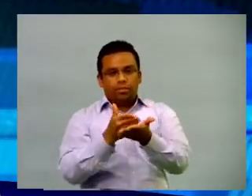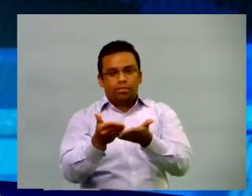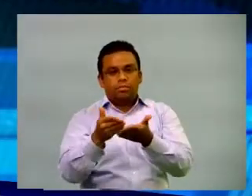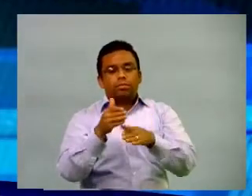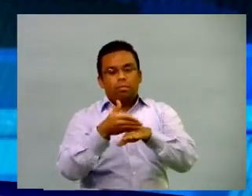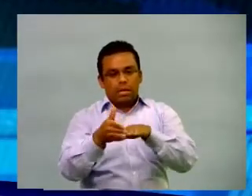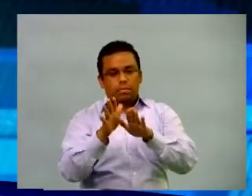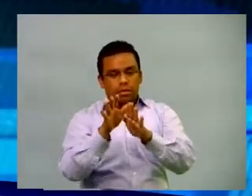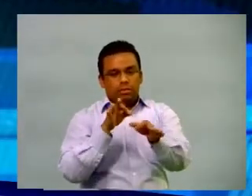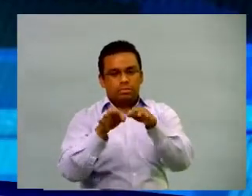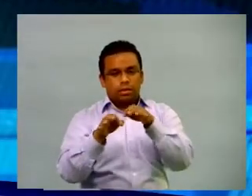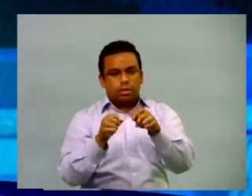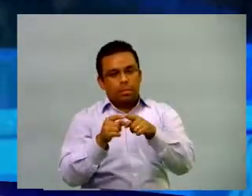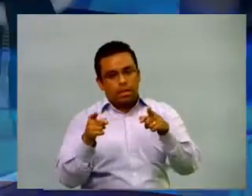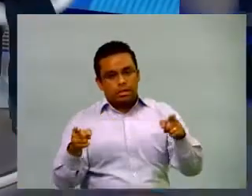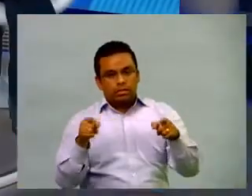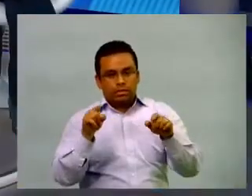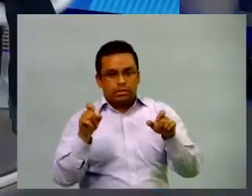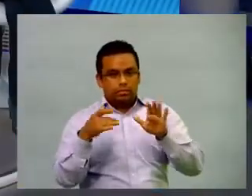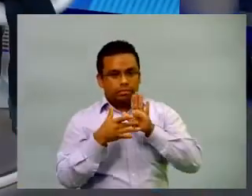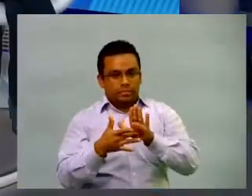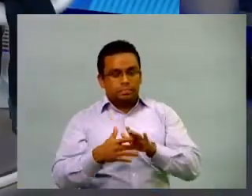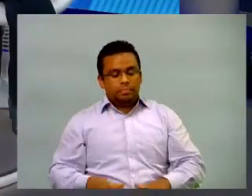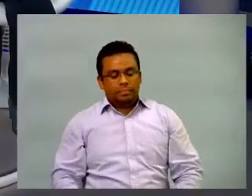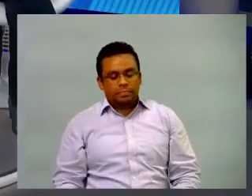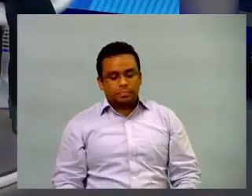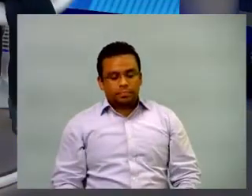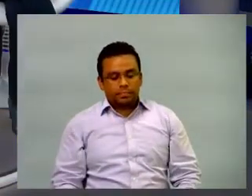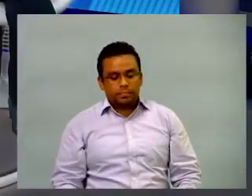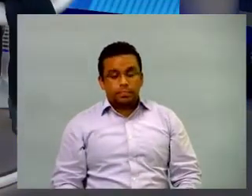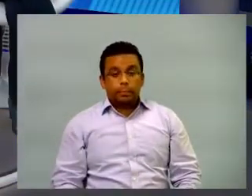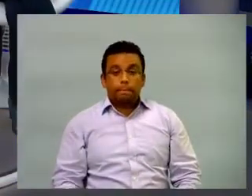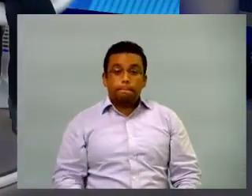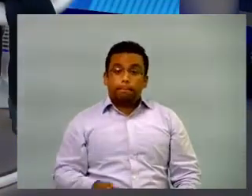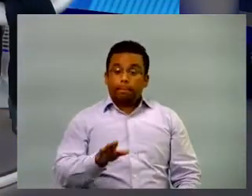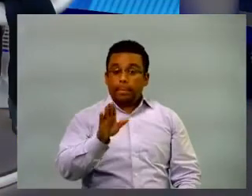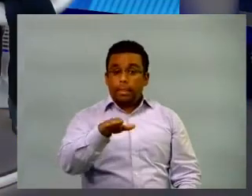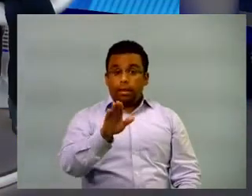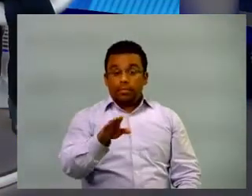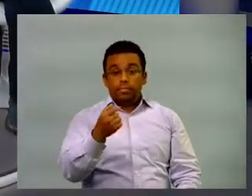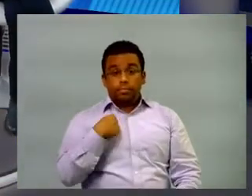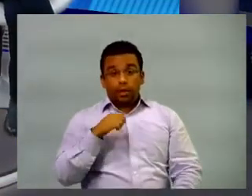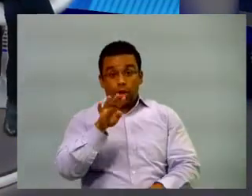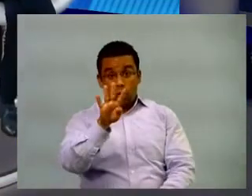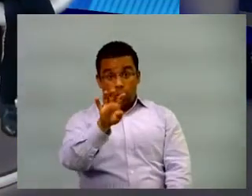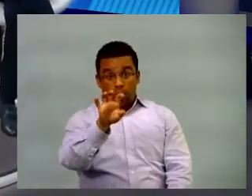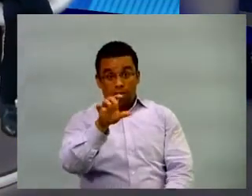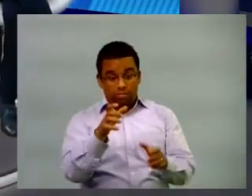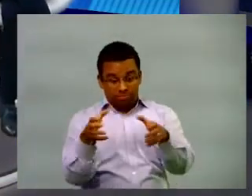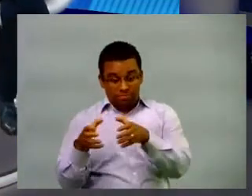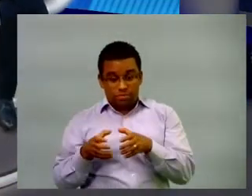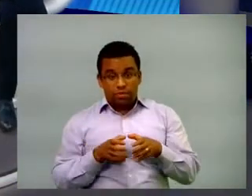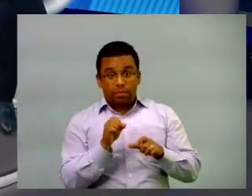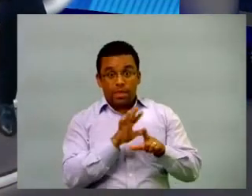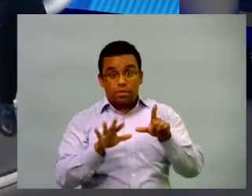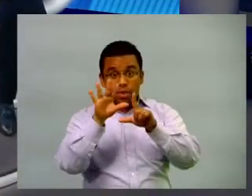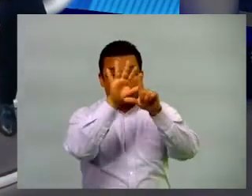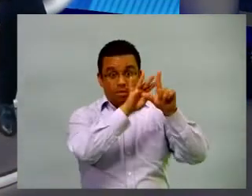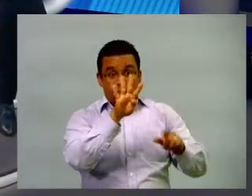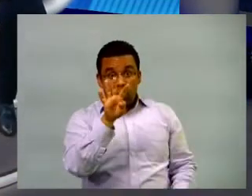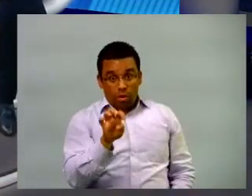Digital 2016. Pero antes de empezar, jefe, les vamos a contar que estas 9 experiencias que vamos a presentar no tienen